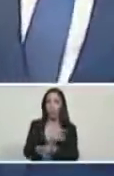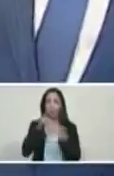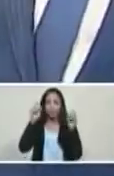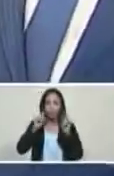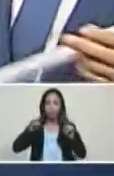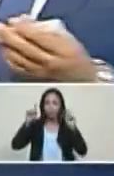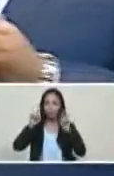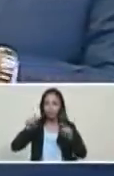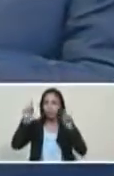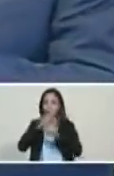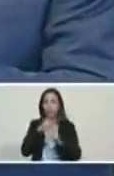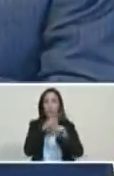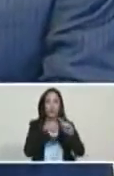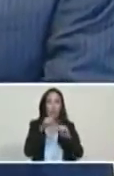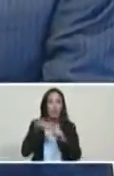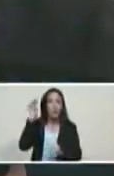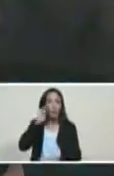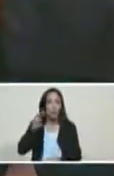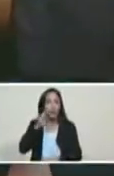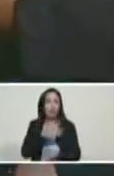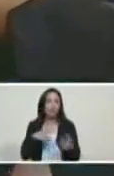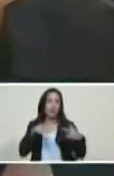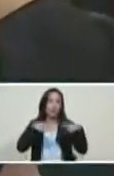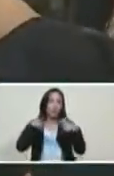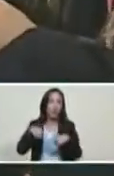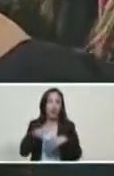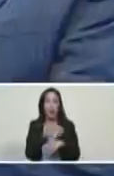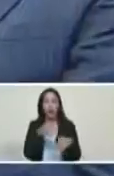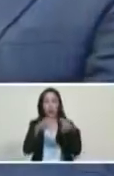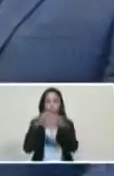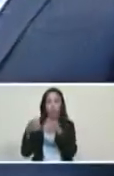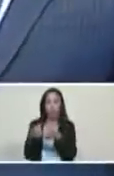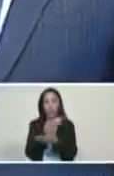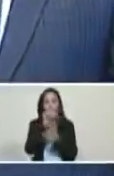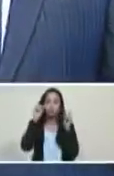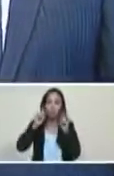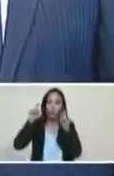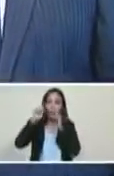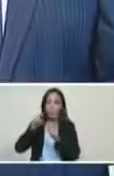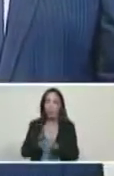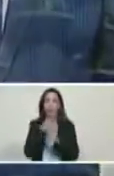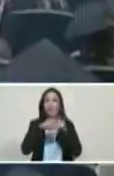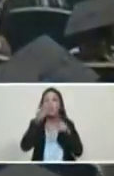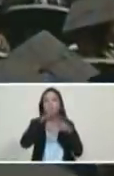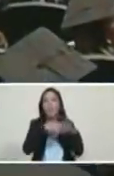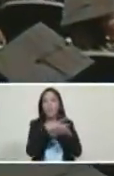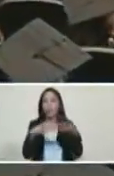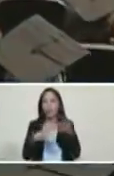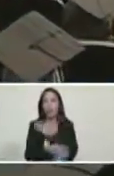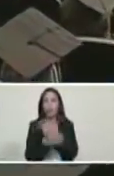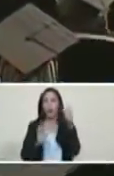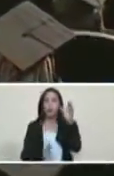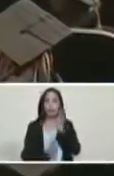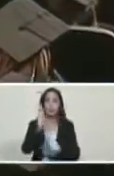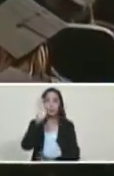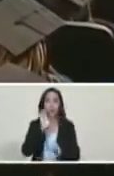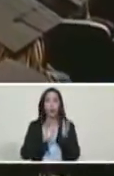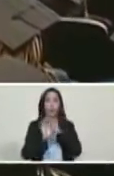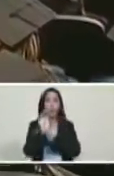de los diferentes docentes en diversas áreas del aprendizaje para así potenciar el sistema educativo